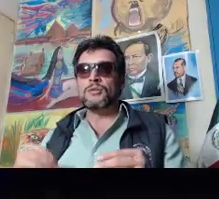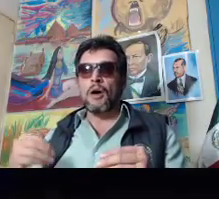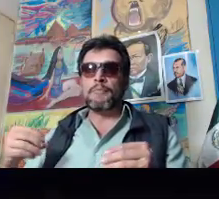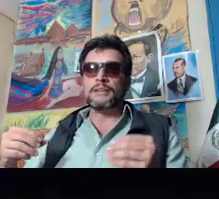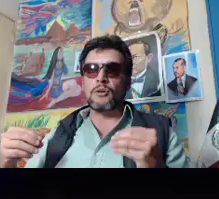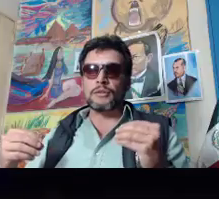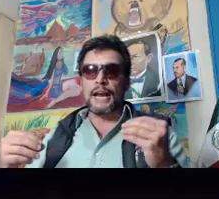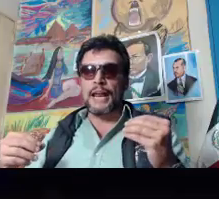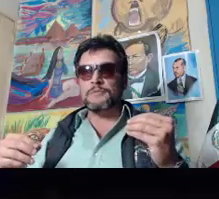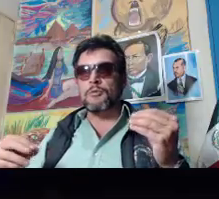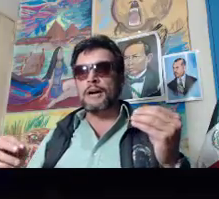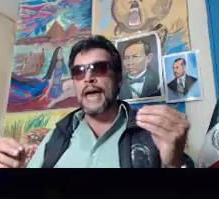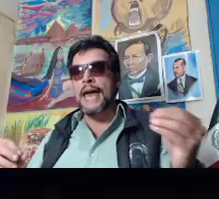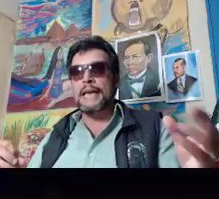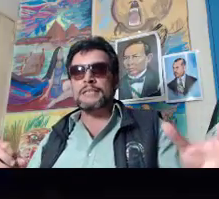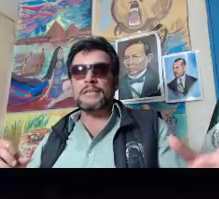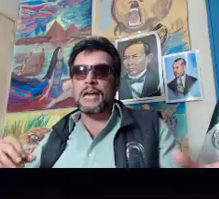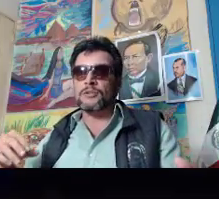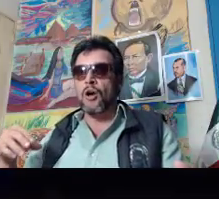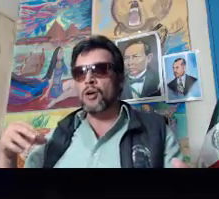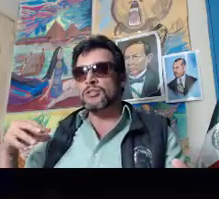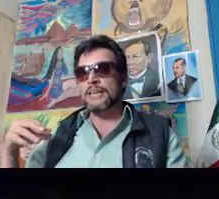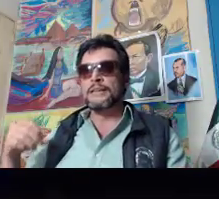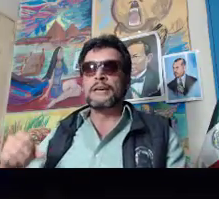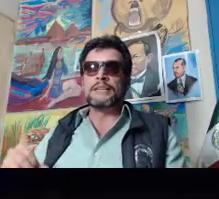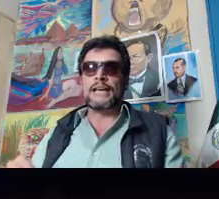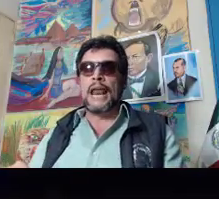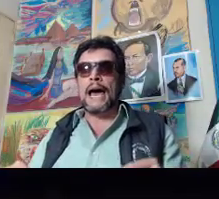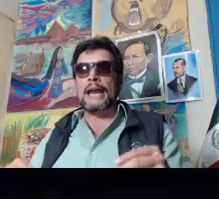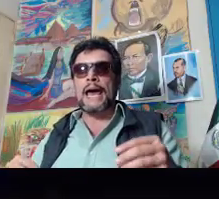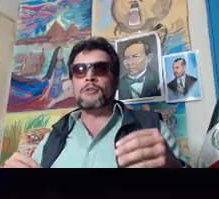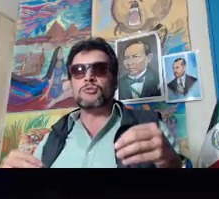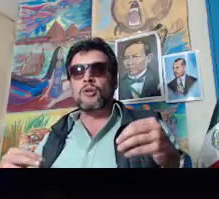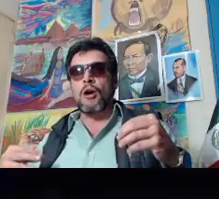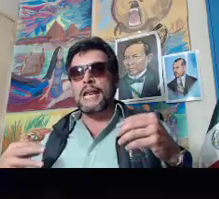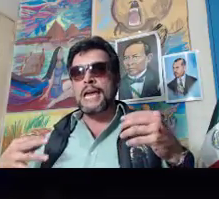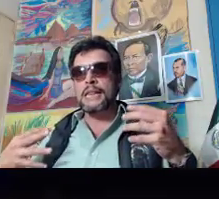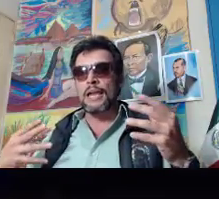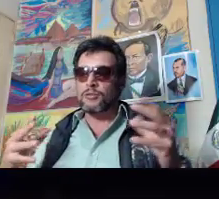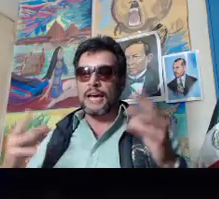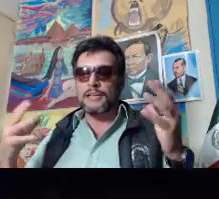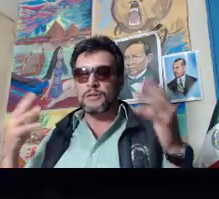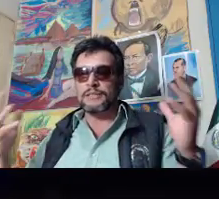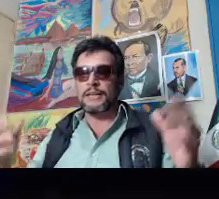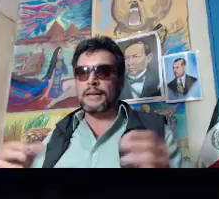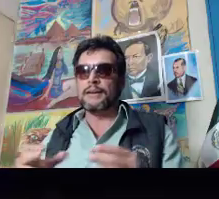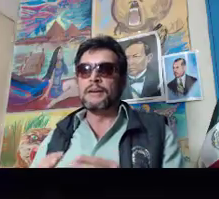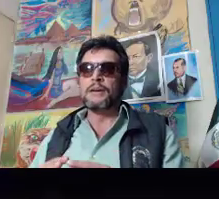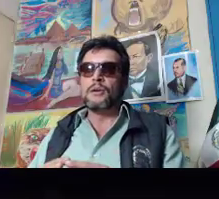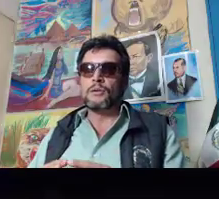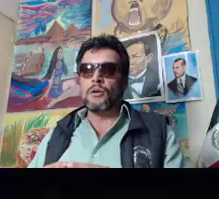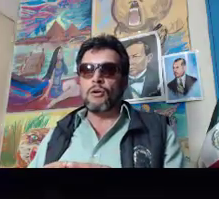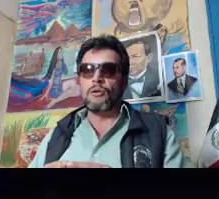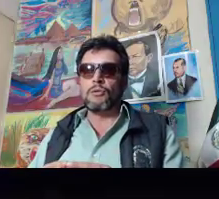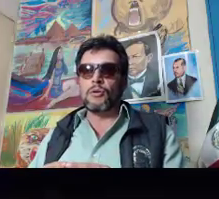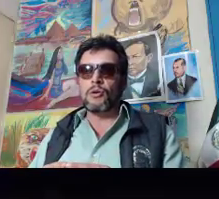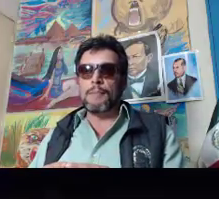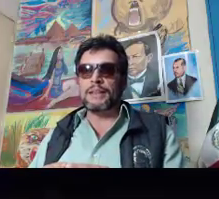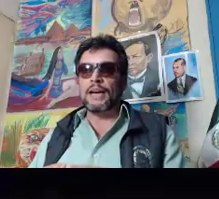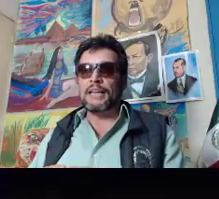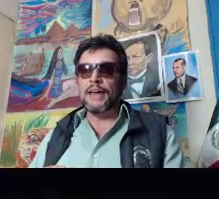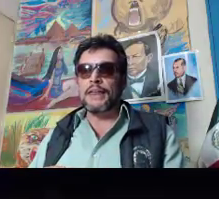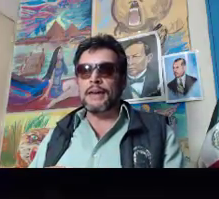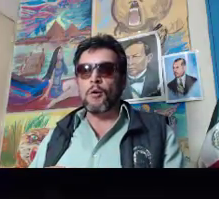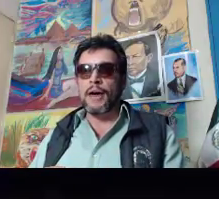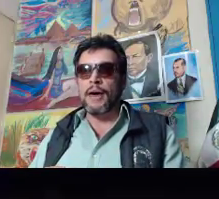que son los hombres contra las mujeres y entonces se la agarraron solita. O sea, eso es tener no